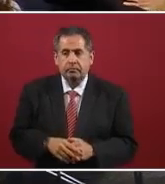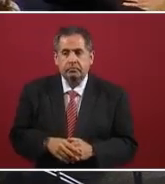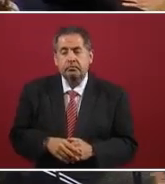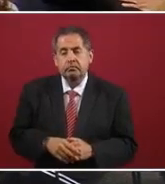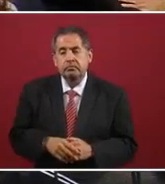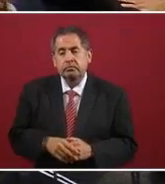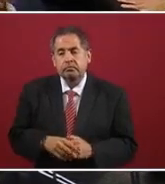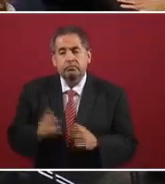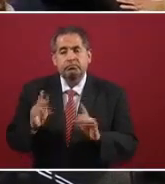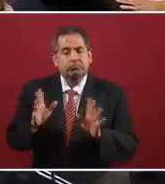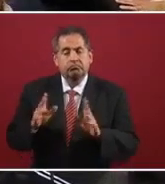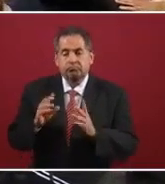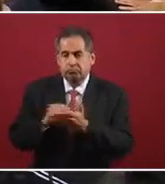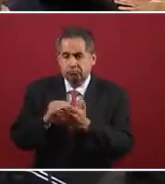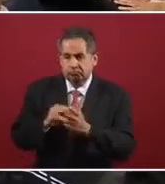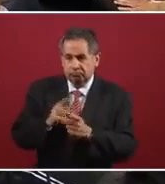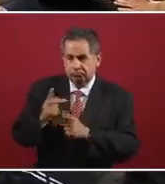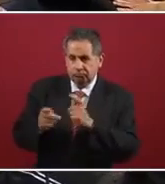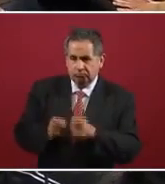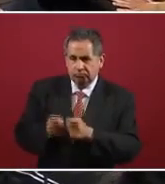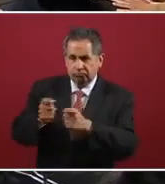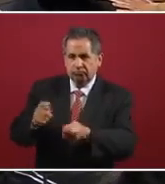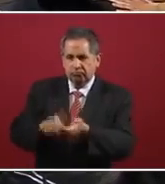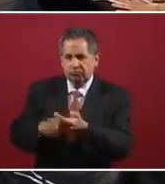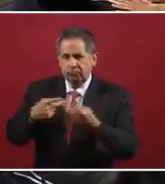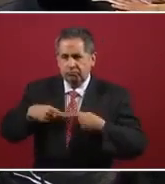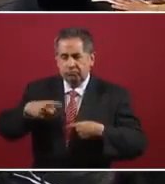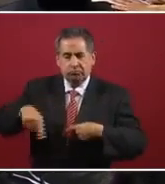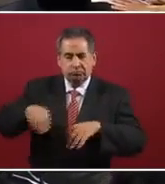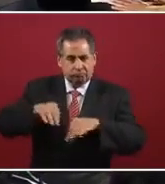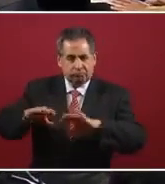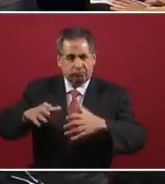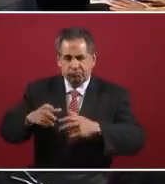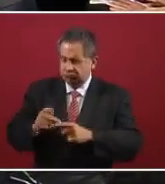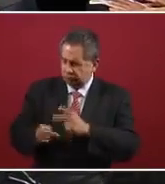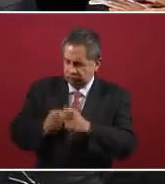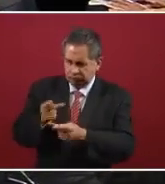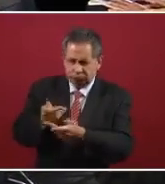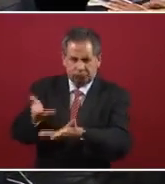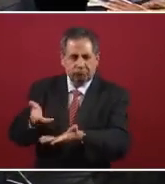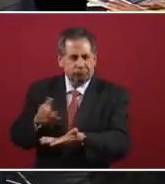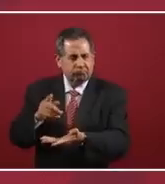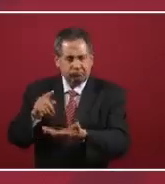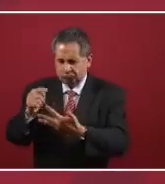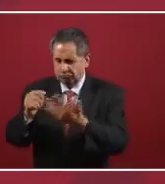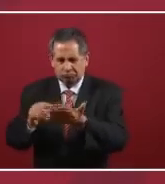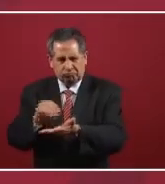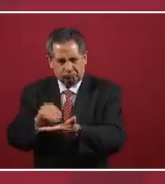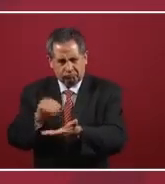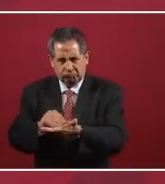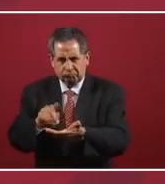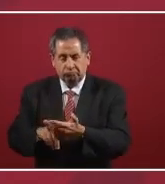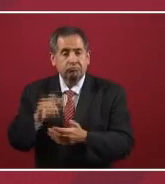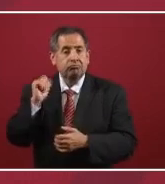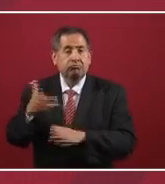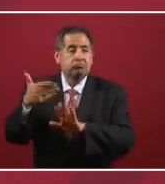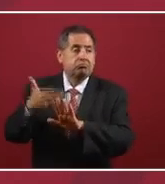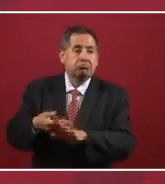las prestaciones a los trabajadores. No hay nada que les